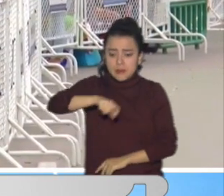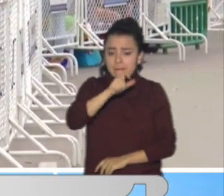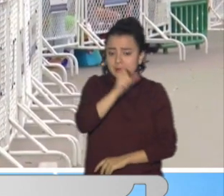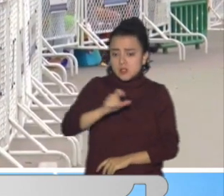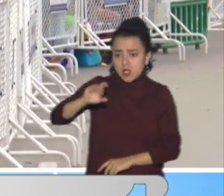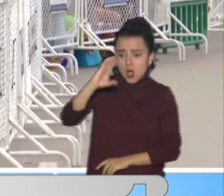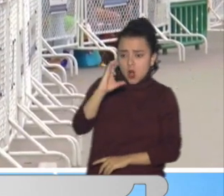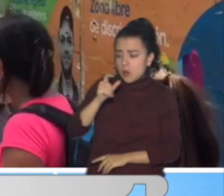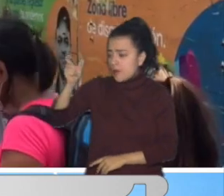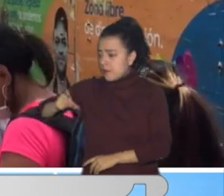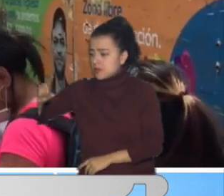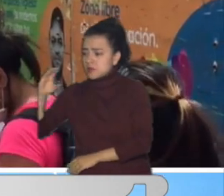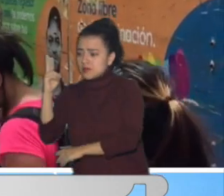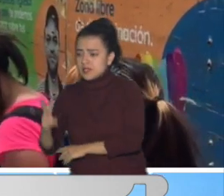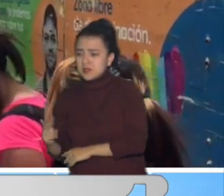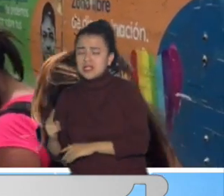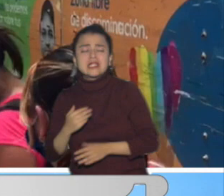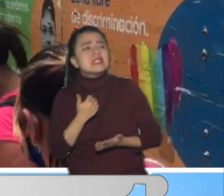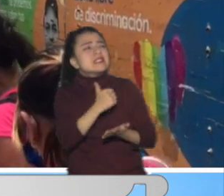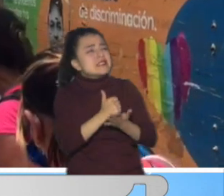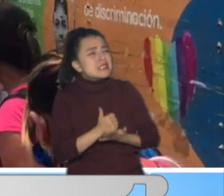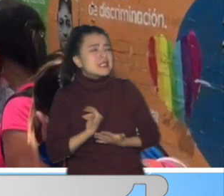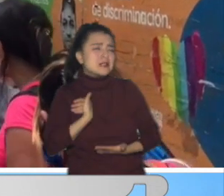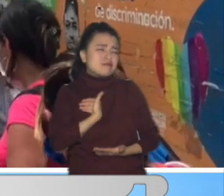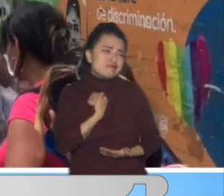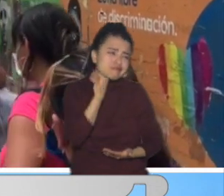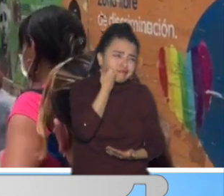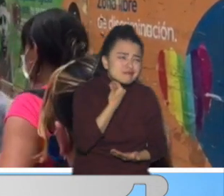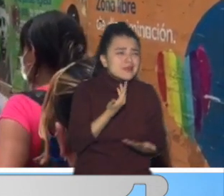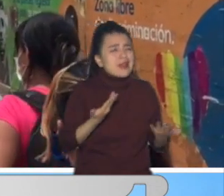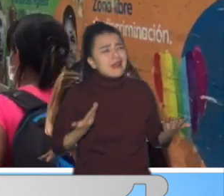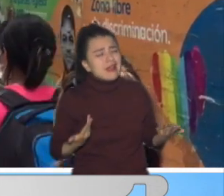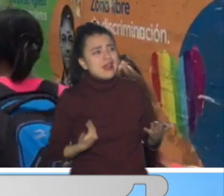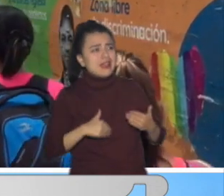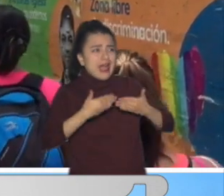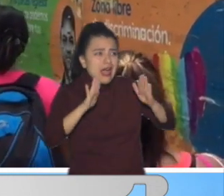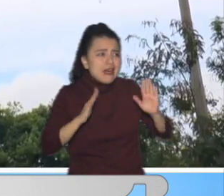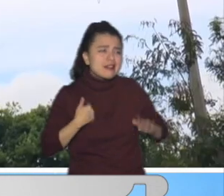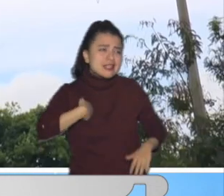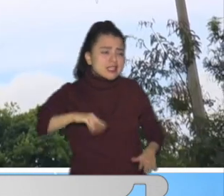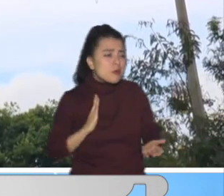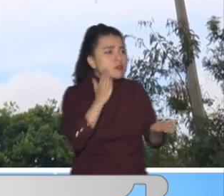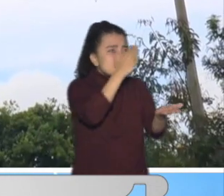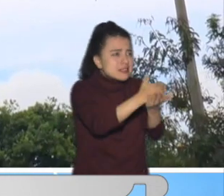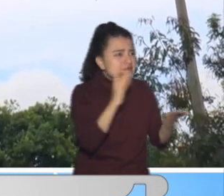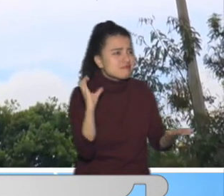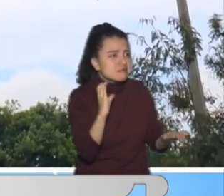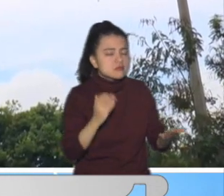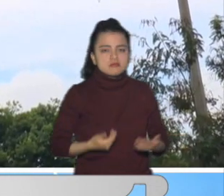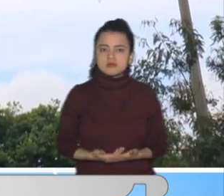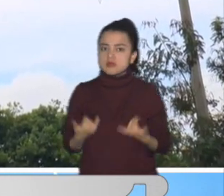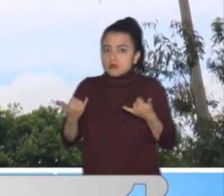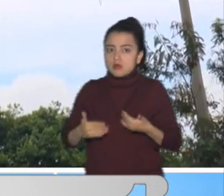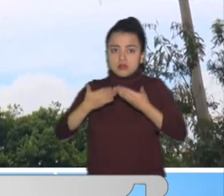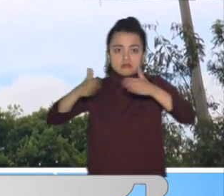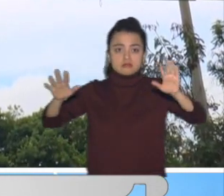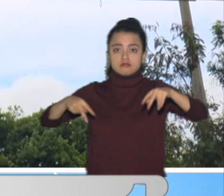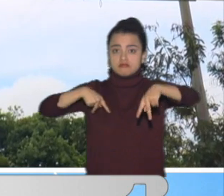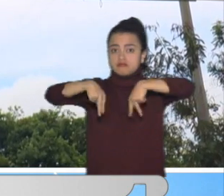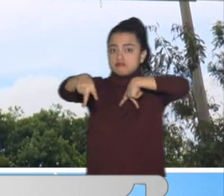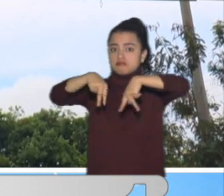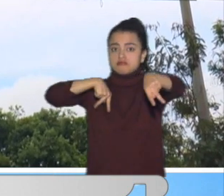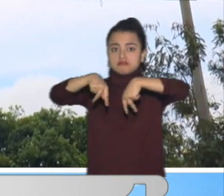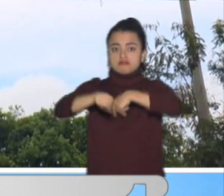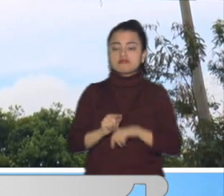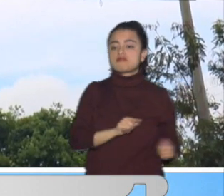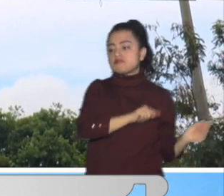ciudadanías fronterizas, pues empezamos a abrirlo y hoy en día, como lo decíamos hace un momento, tenemos frontera abierta para paso peatonal en